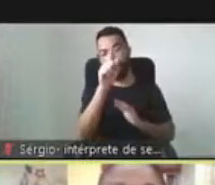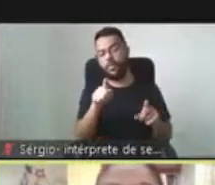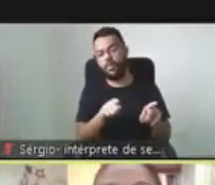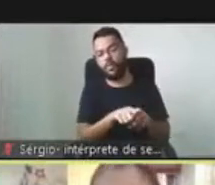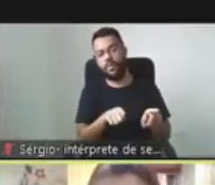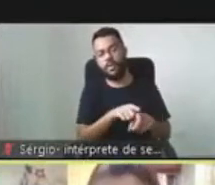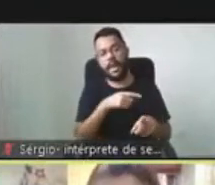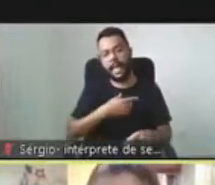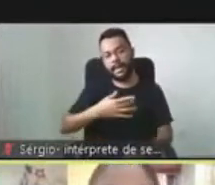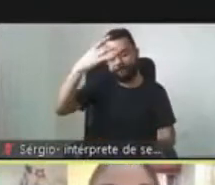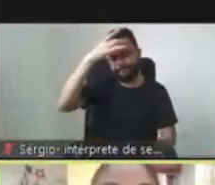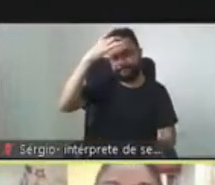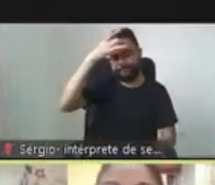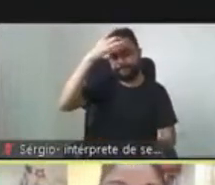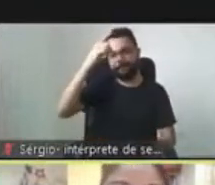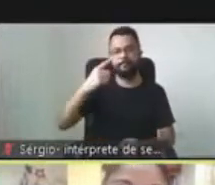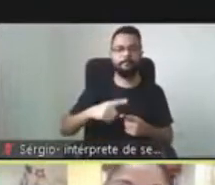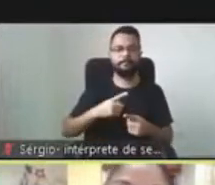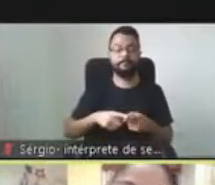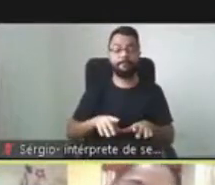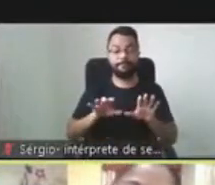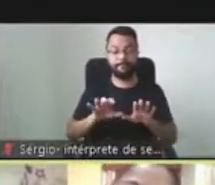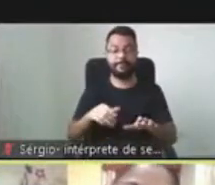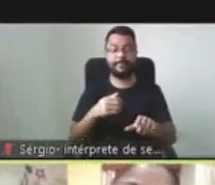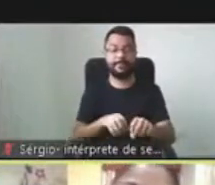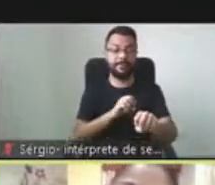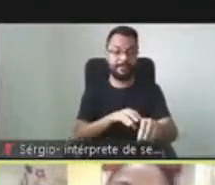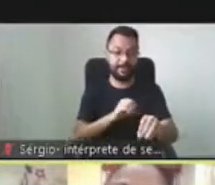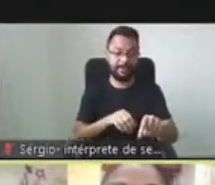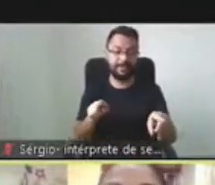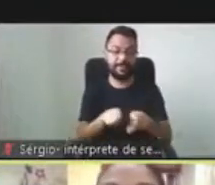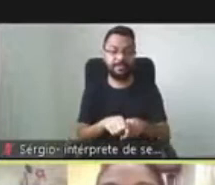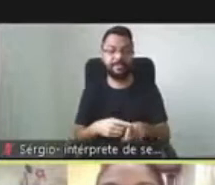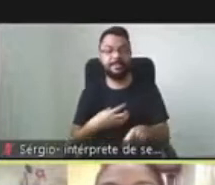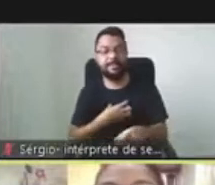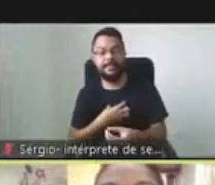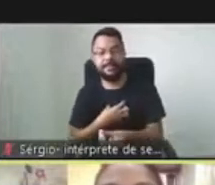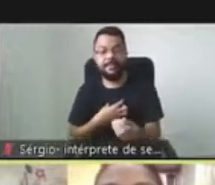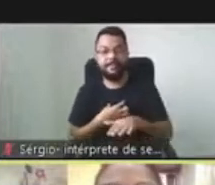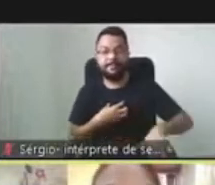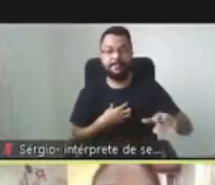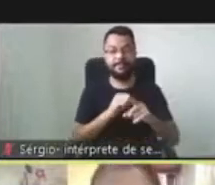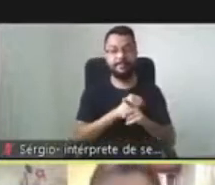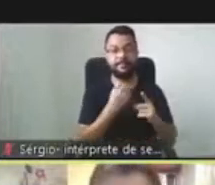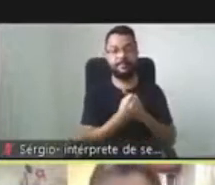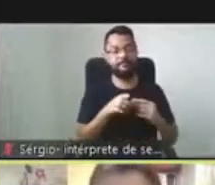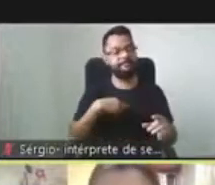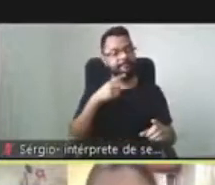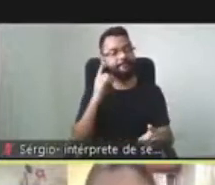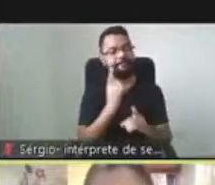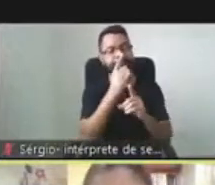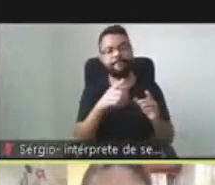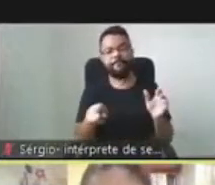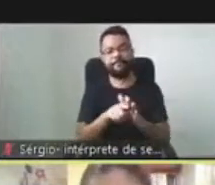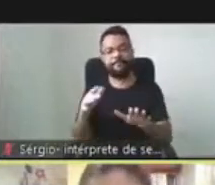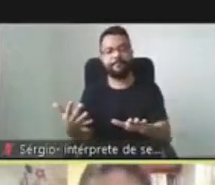de la concienciación, porque justamente en la educación y la sensibilización social es donde vamos a encontrar que esta inclusión